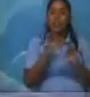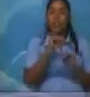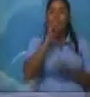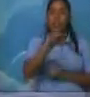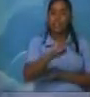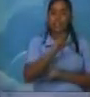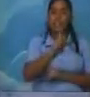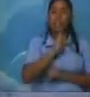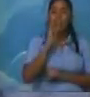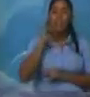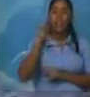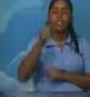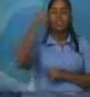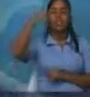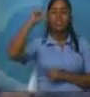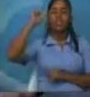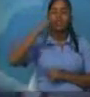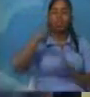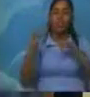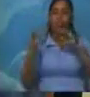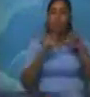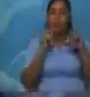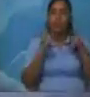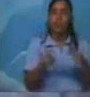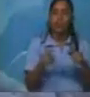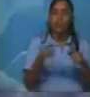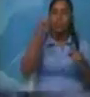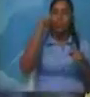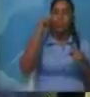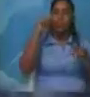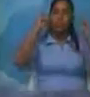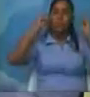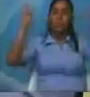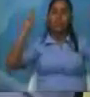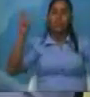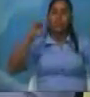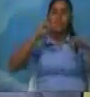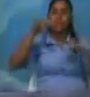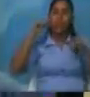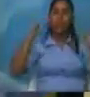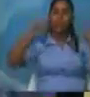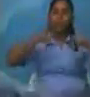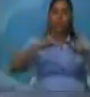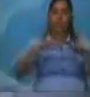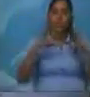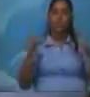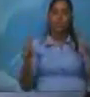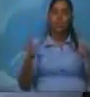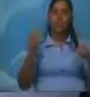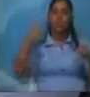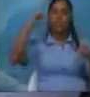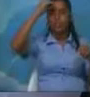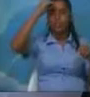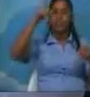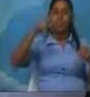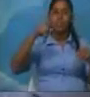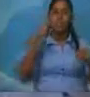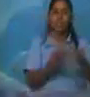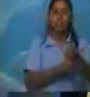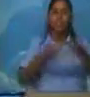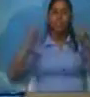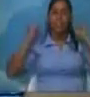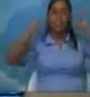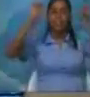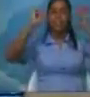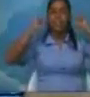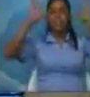si se recuerdan nos recordamos y estamos hablando aquí nos acordamos de Moisés de Josué y hoy nos acordamos del hermano fuerta de